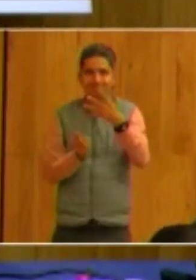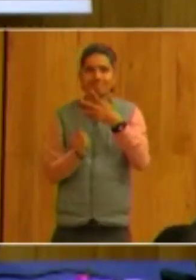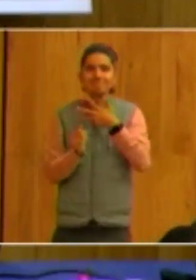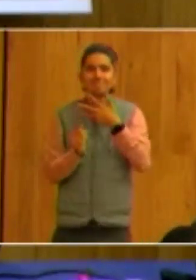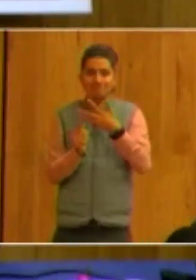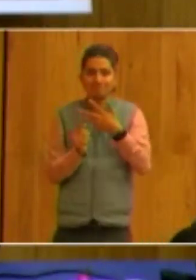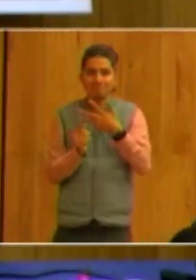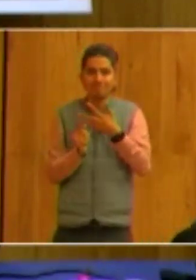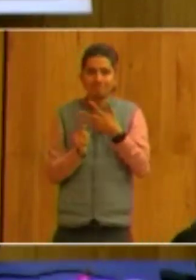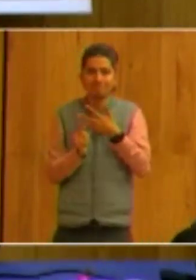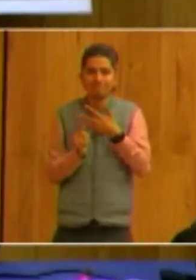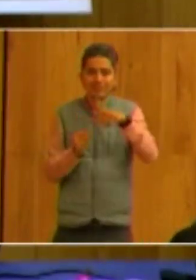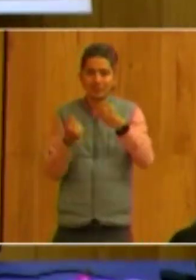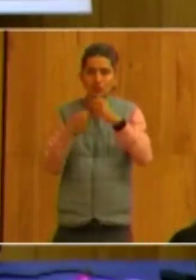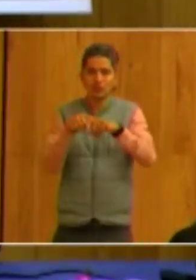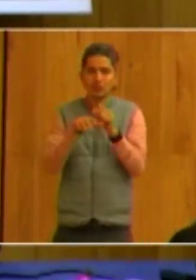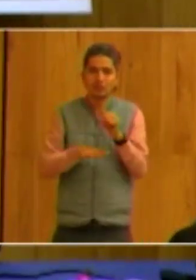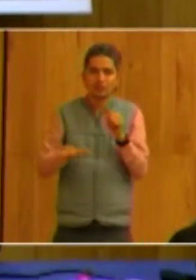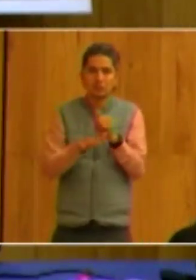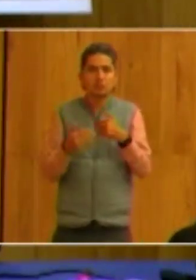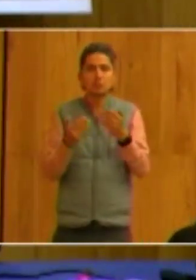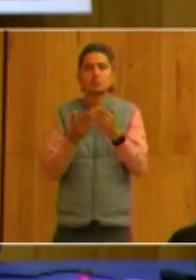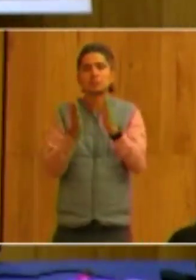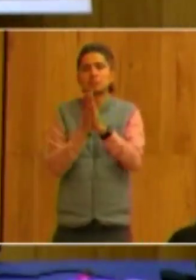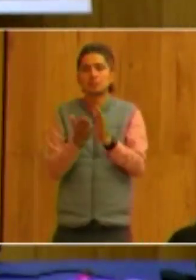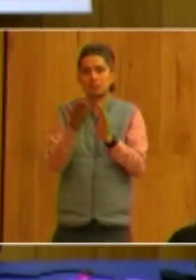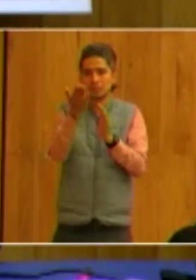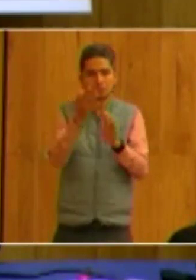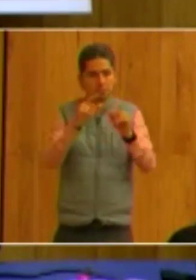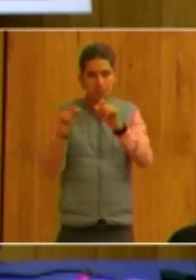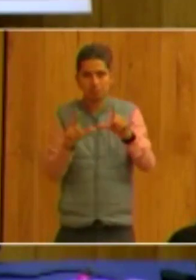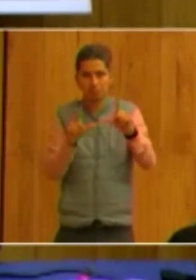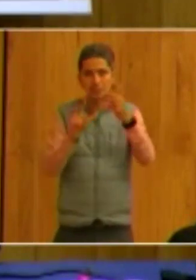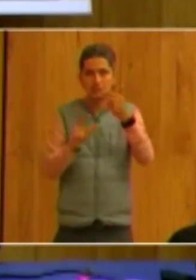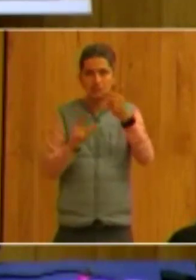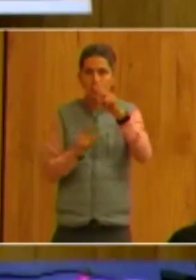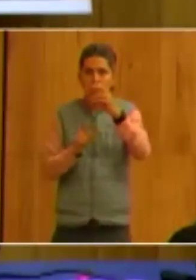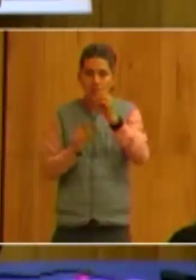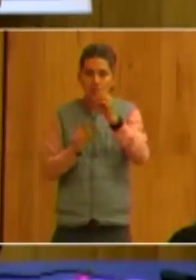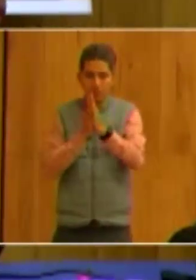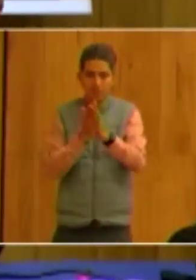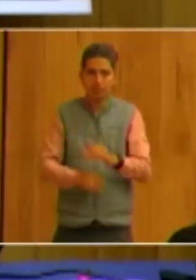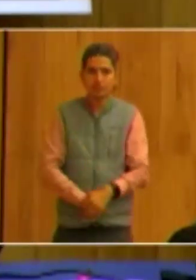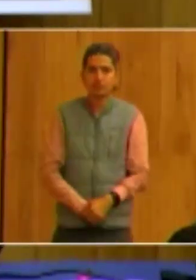en esta sociedad. Le voy a pedir mi presentación, por favor, a Hugo.